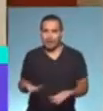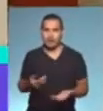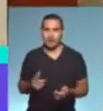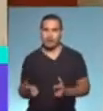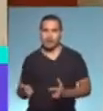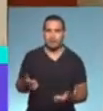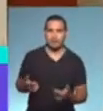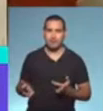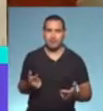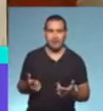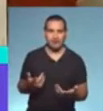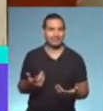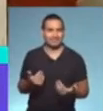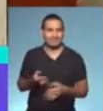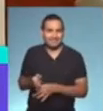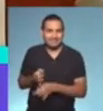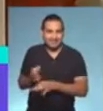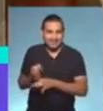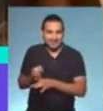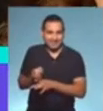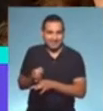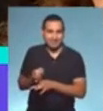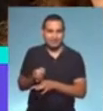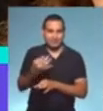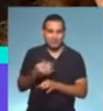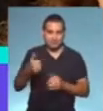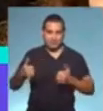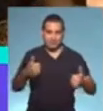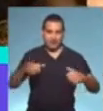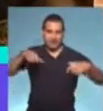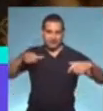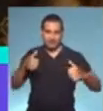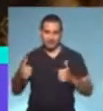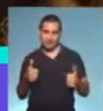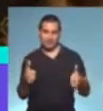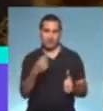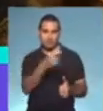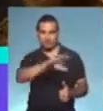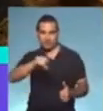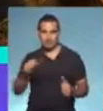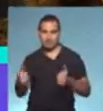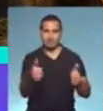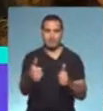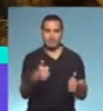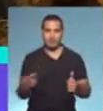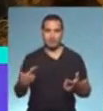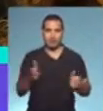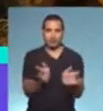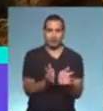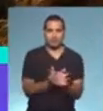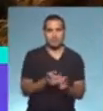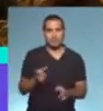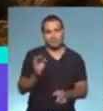para sacar ventaja en lugares donde hasta en ese momento el fútbol era tirar el córner y tirar Maxi, el córner.